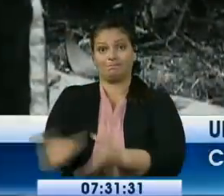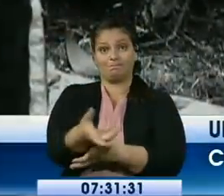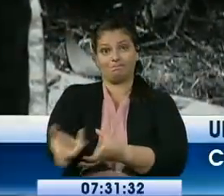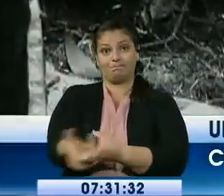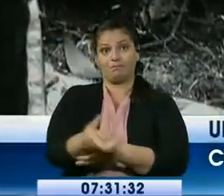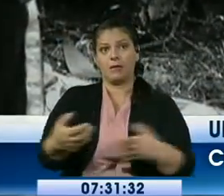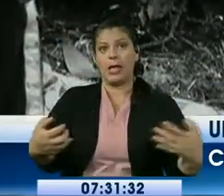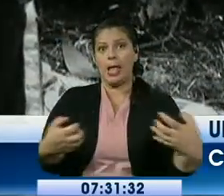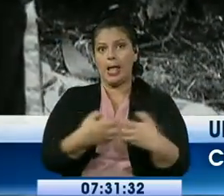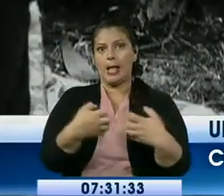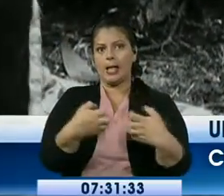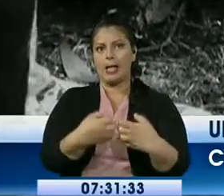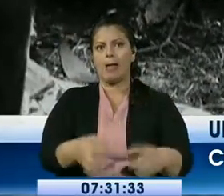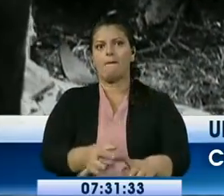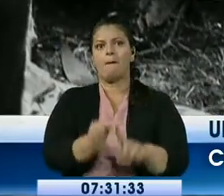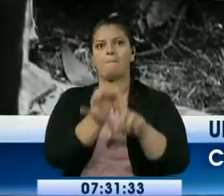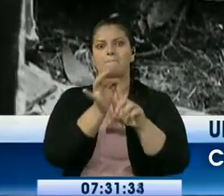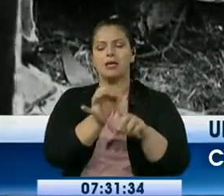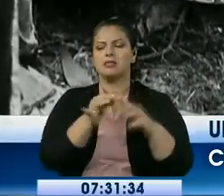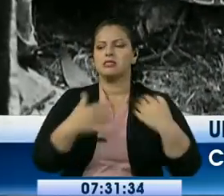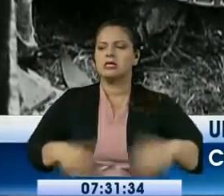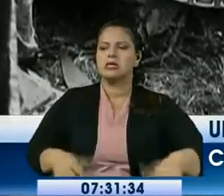estaban dobladas